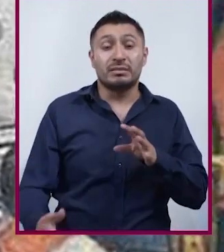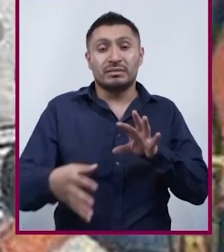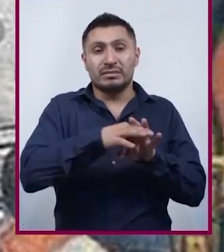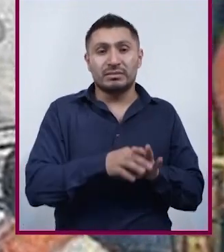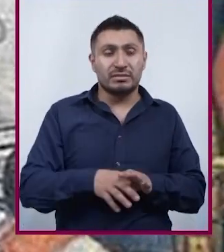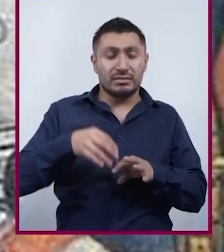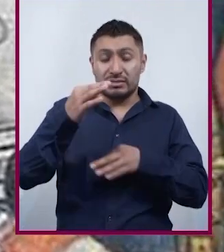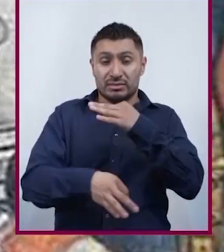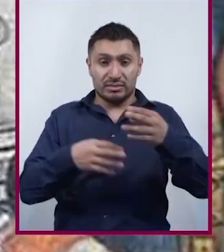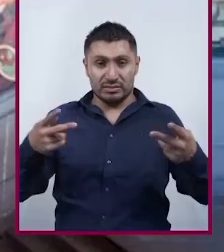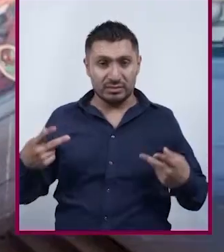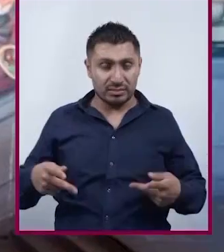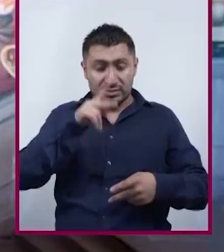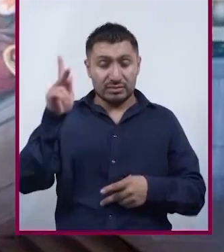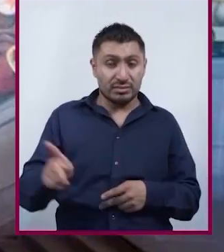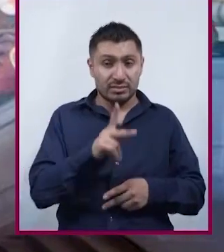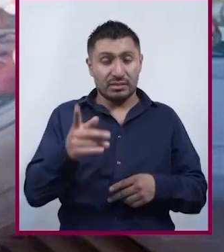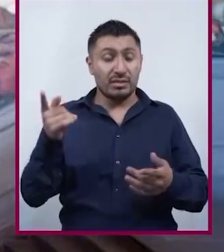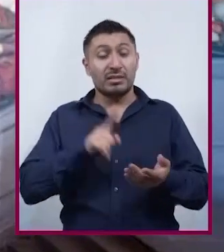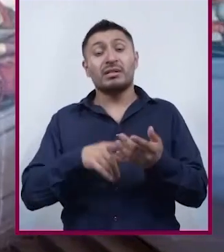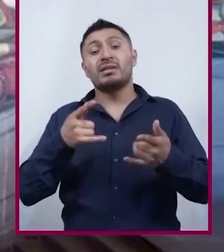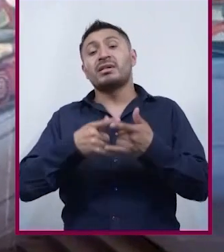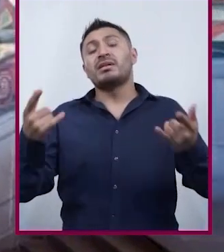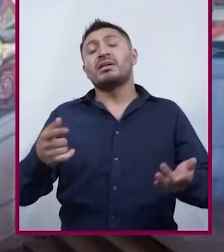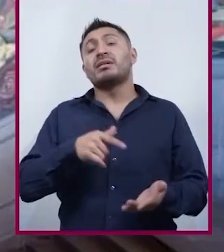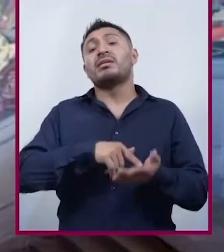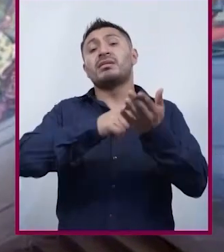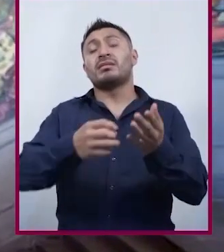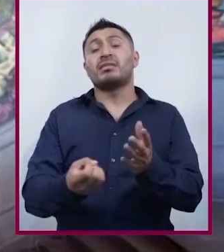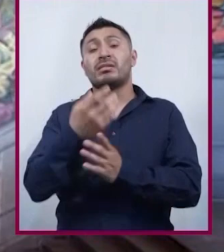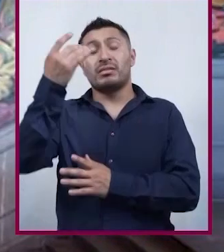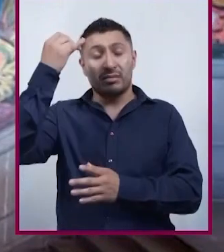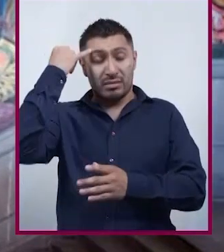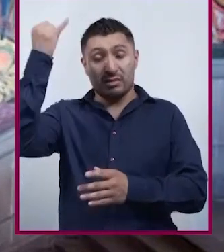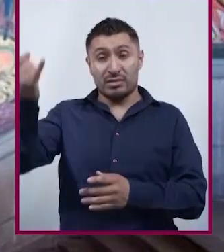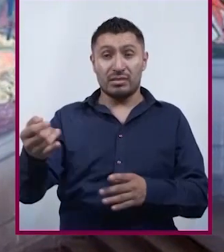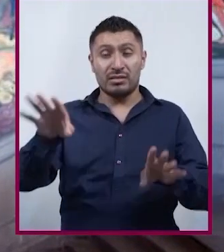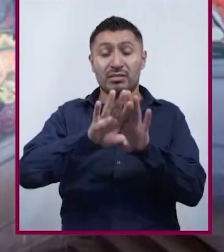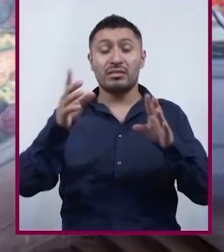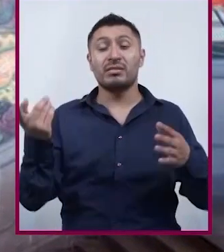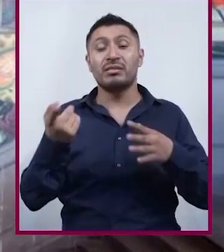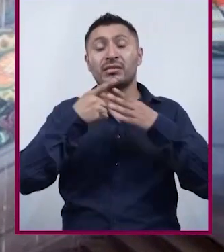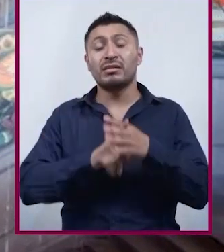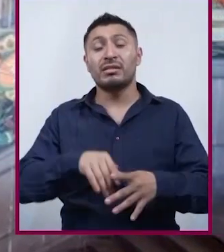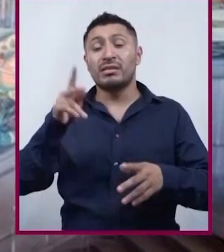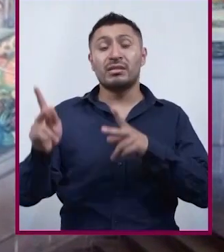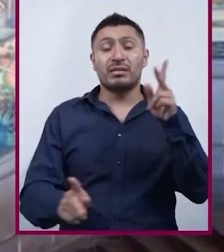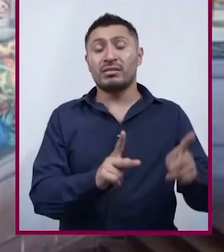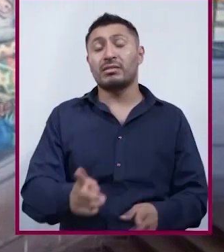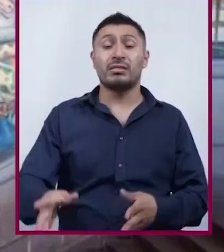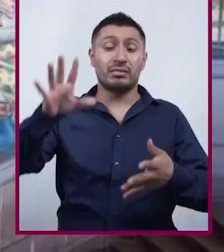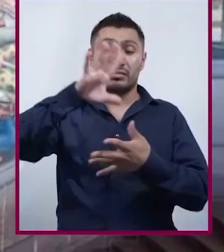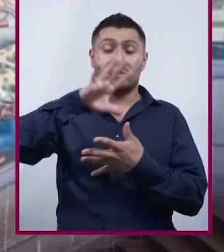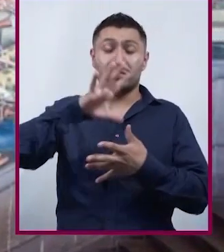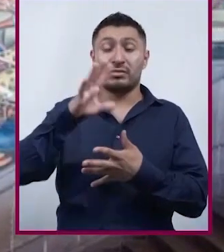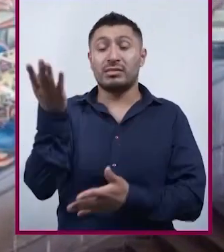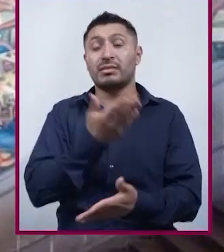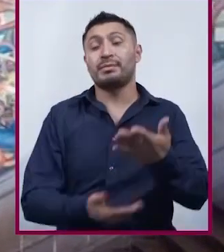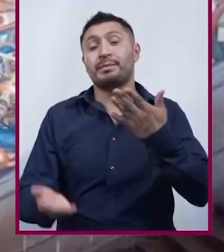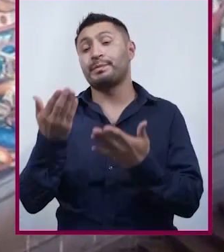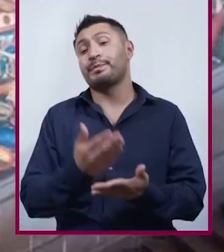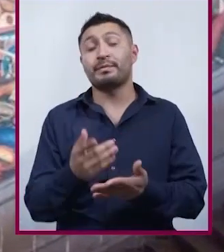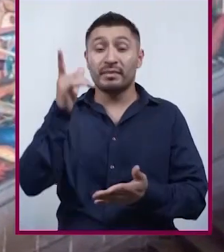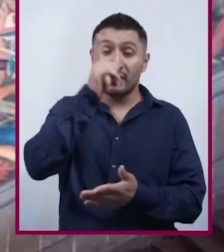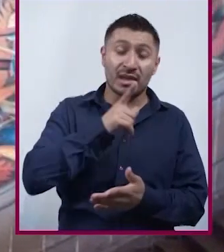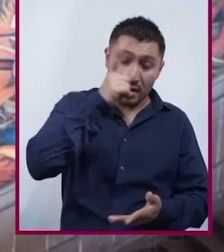que han forjado la historia. Por ello, propone una nueva filosofía nacida de los pueblos iberoamericanos que